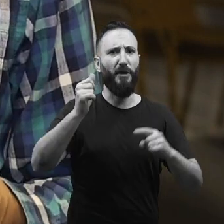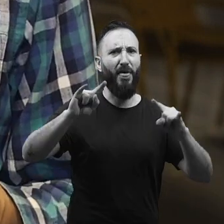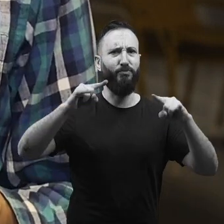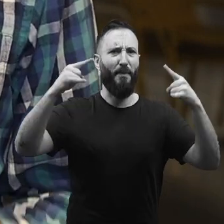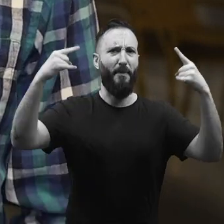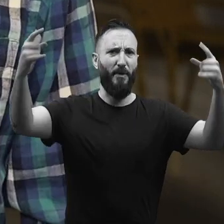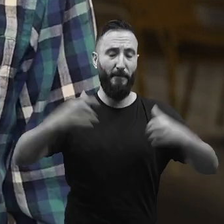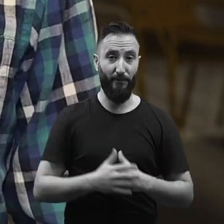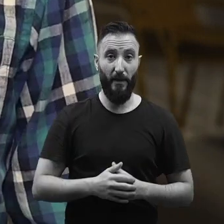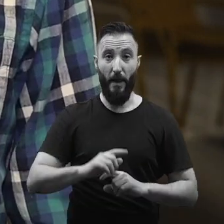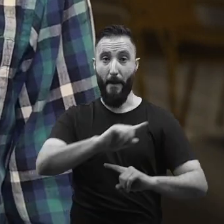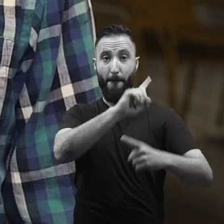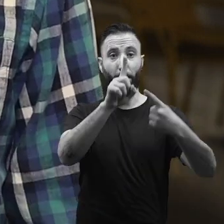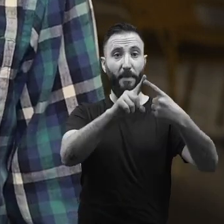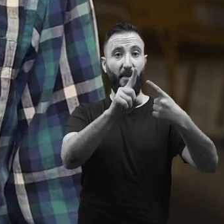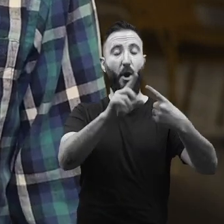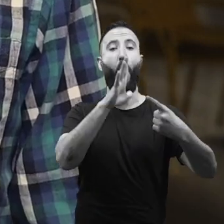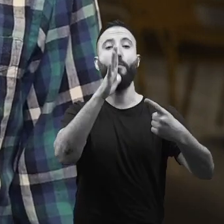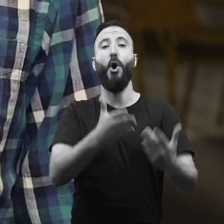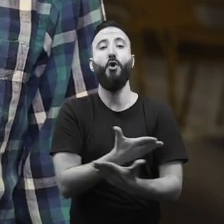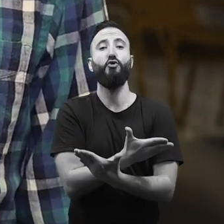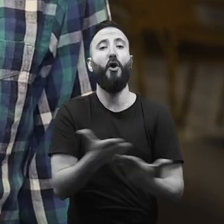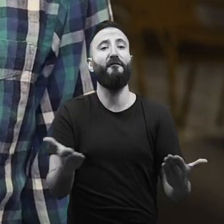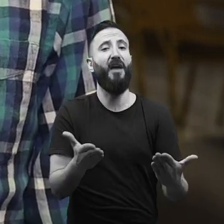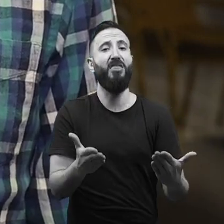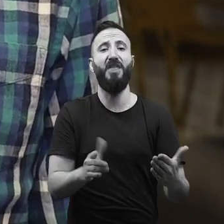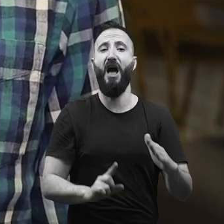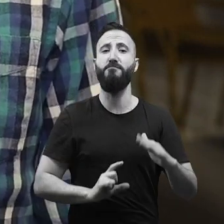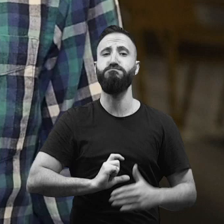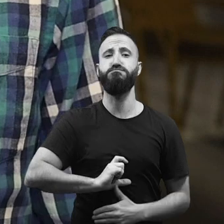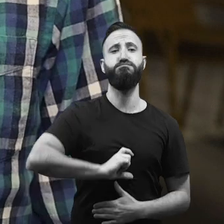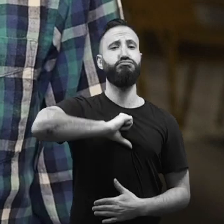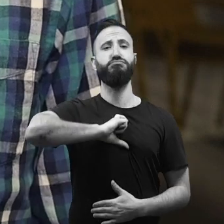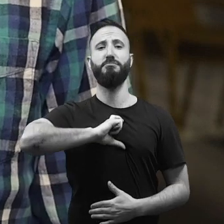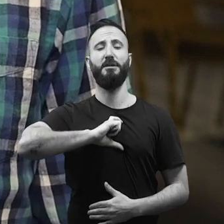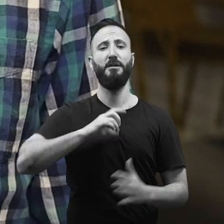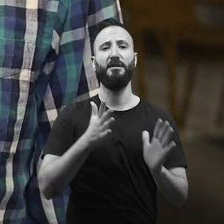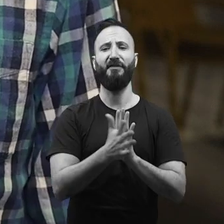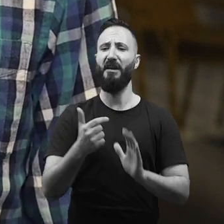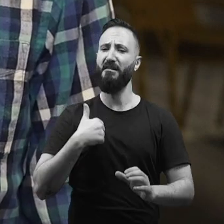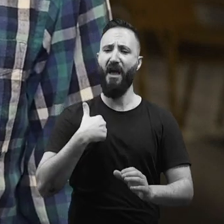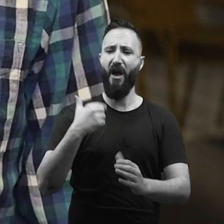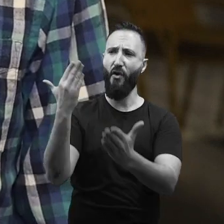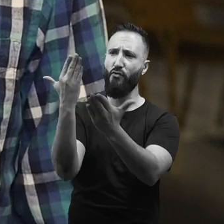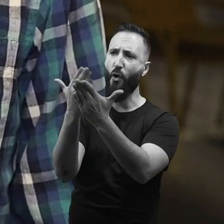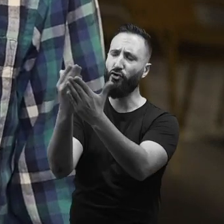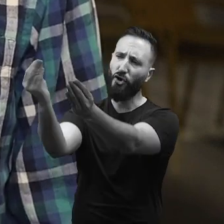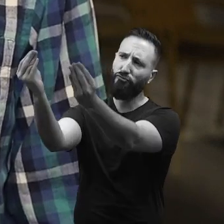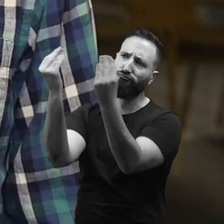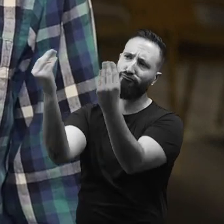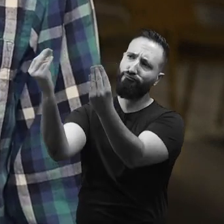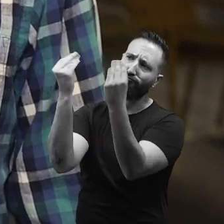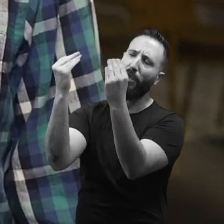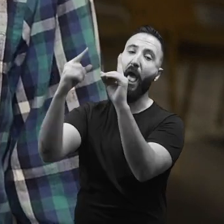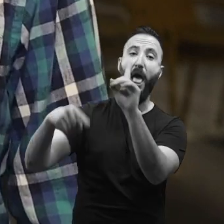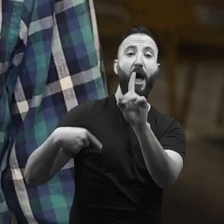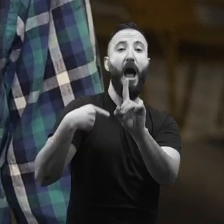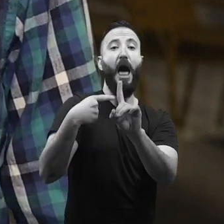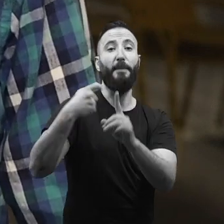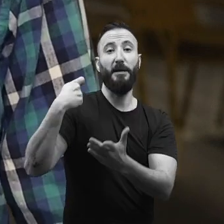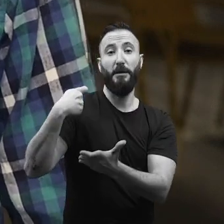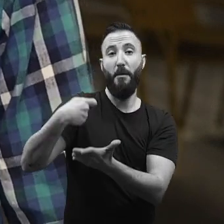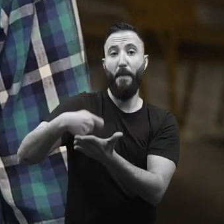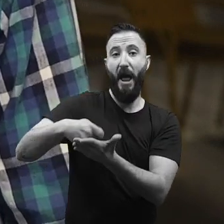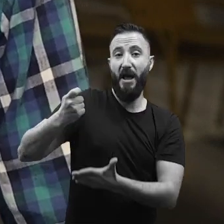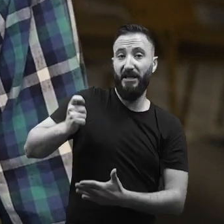Primero, porque les aumenta la confianza. La confianza que da recibir estos cursos, además